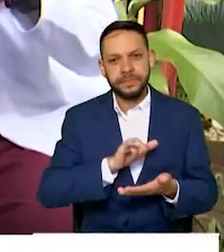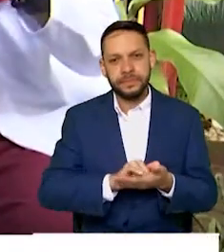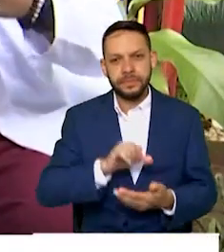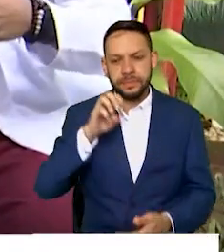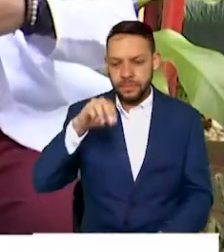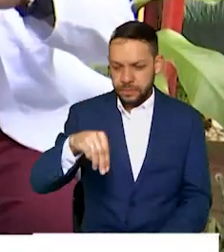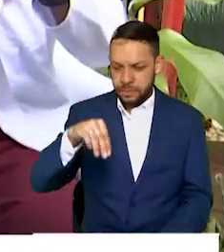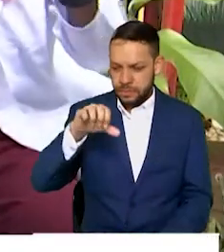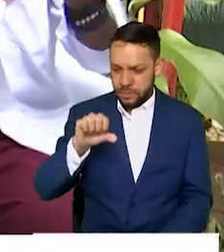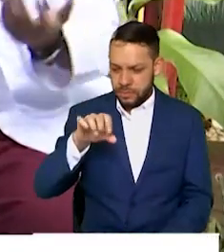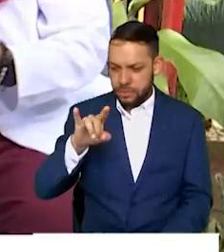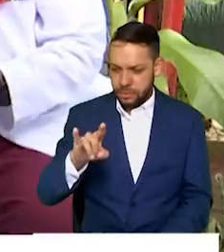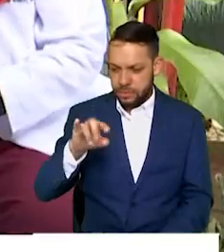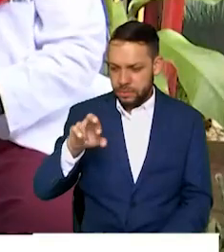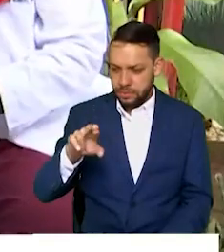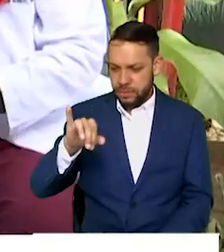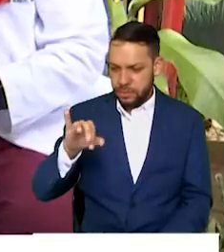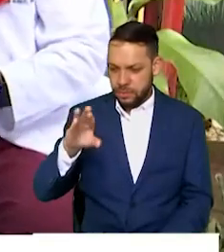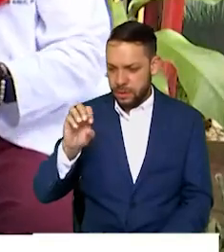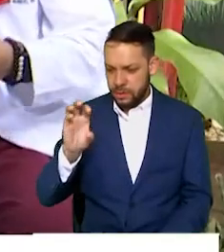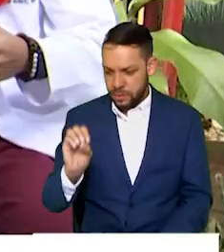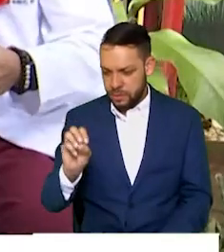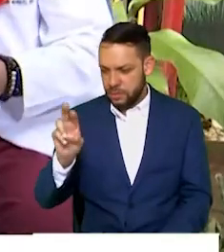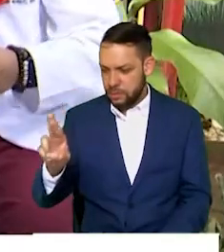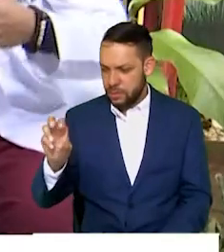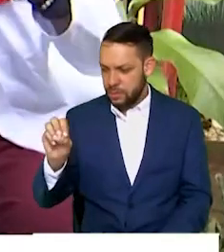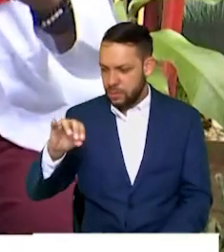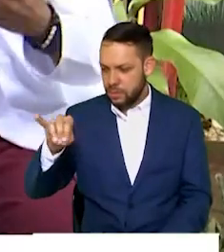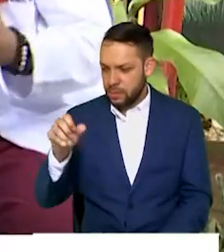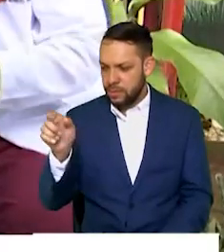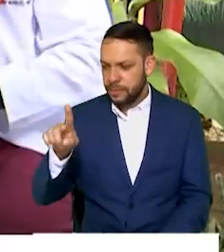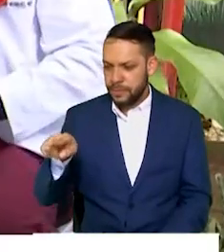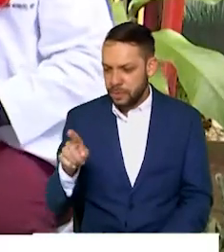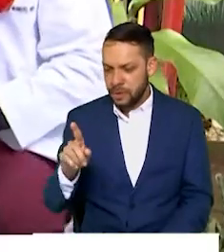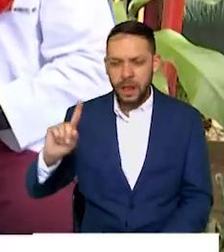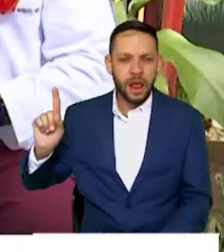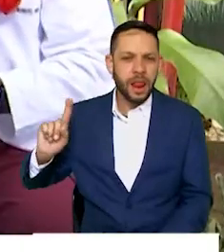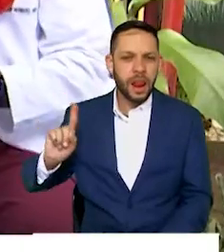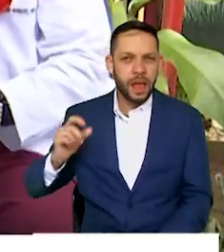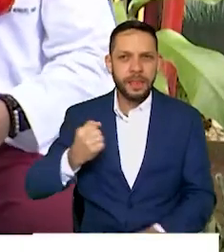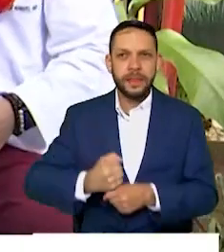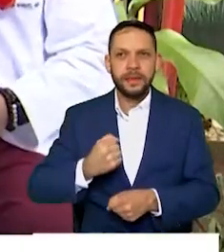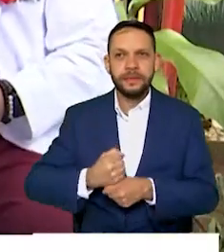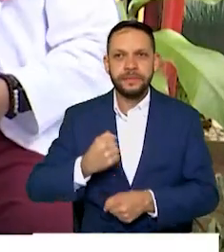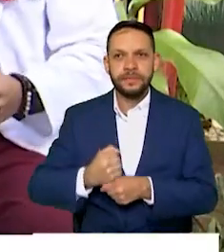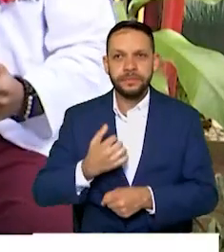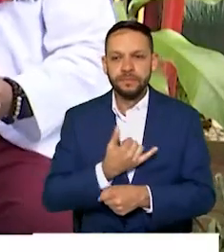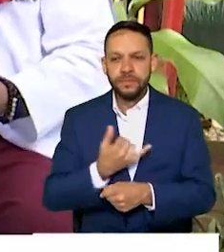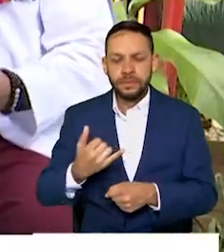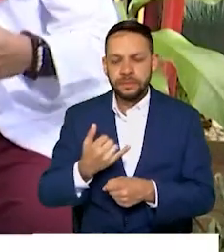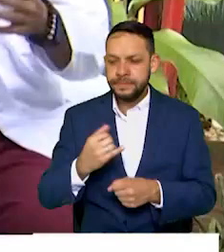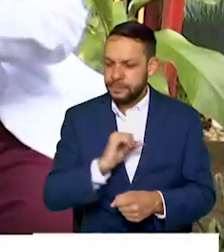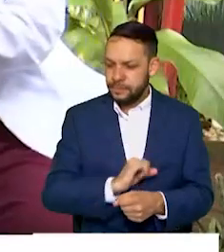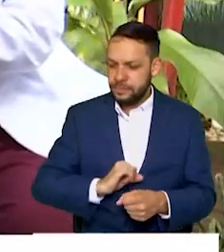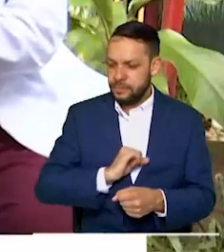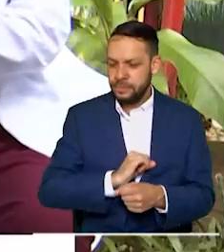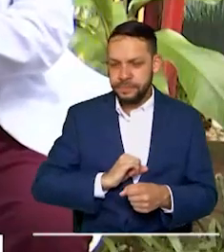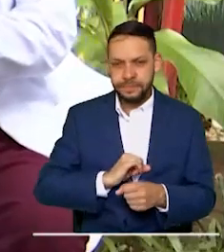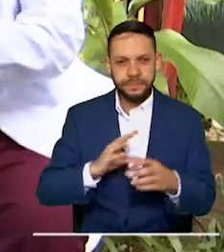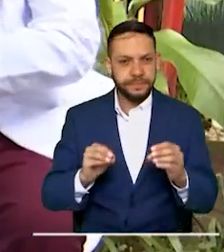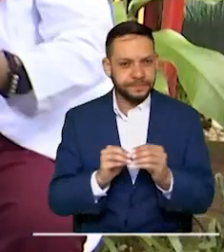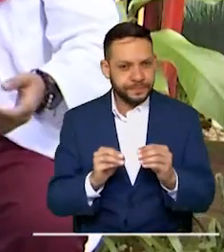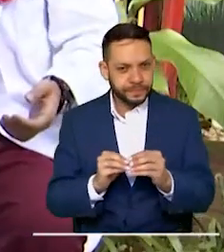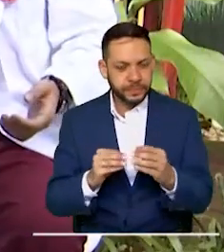Rojas, quien desde hace un amplio tiempo viene trabajando con este tema de las imágenes diagnósticas y con quien hoy